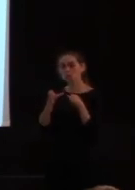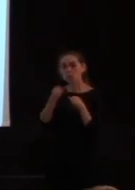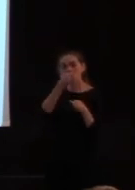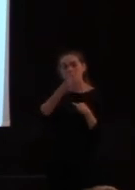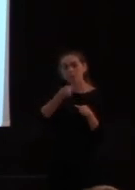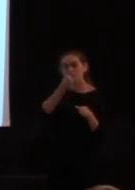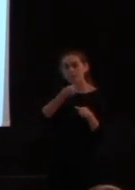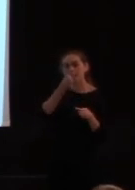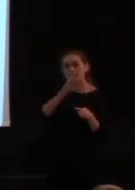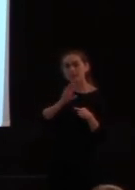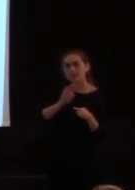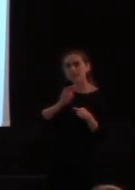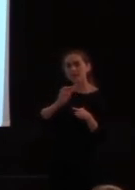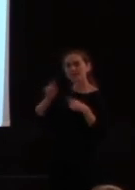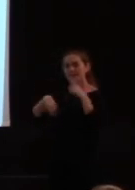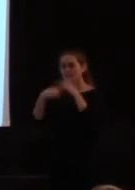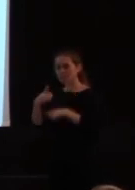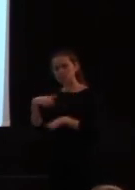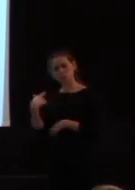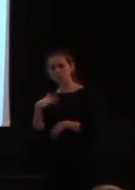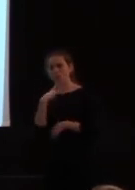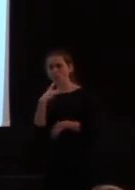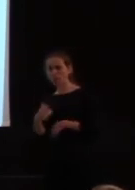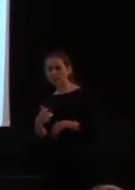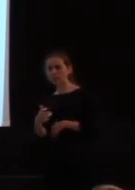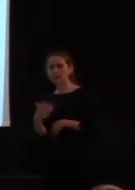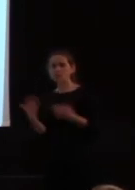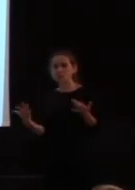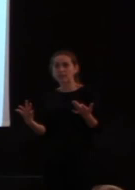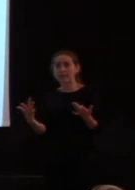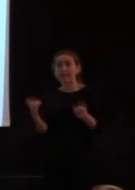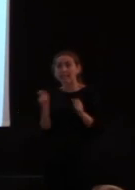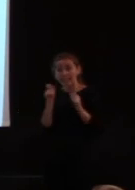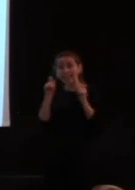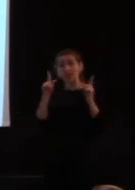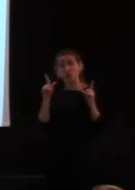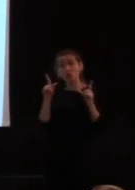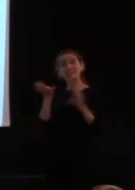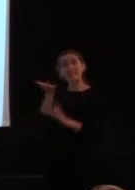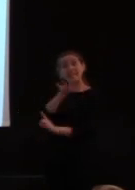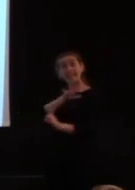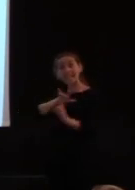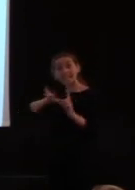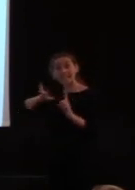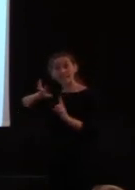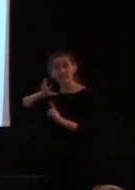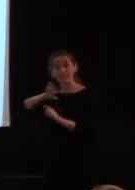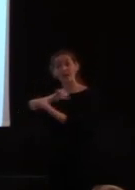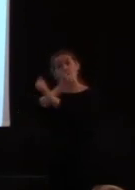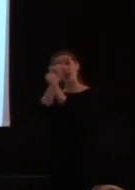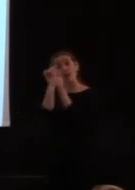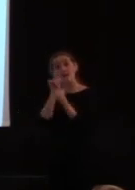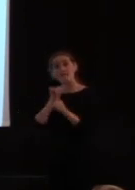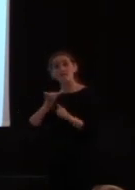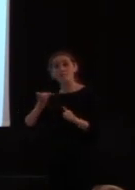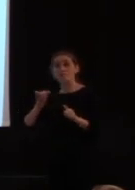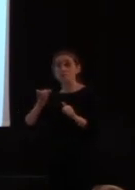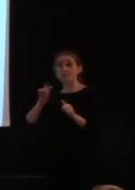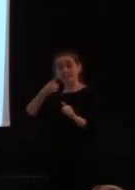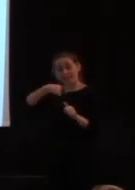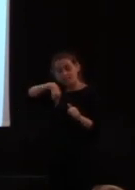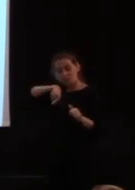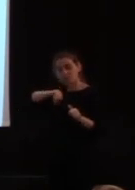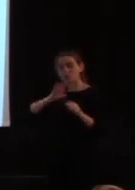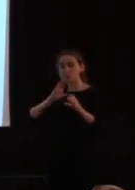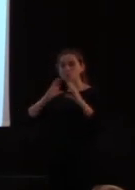que uy, me gustan más ahora esto, ¿no? Pero ser conscientes de que el clima de la clase, la manera como nosotros nos comunicamos, es un